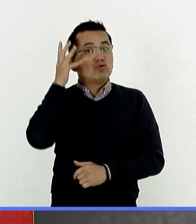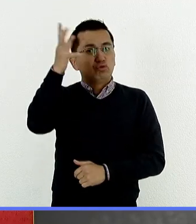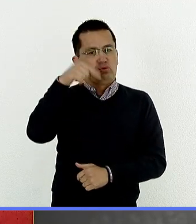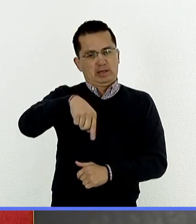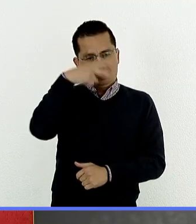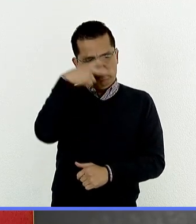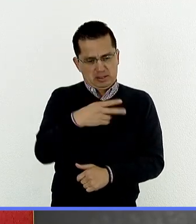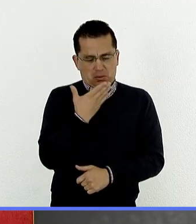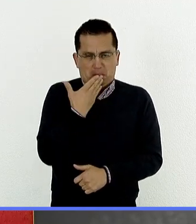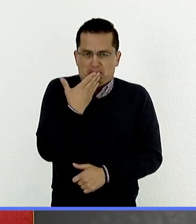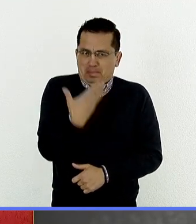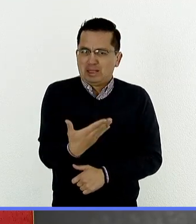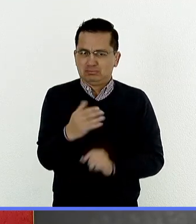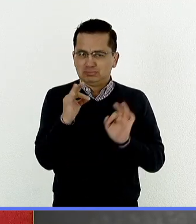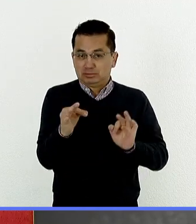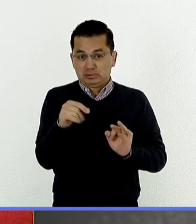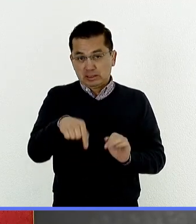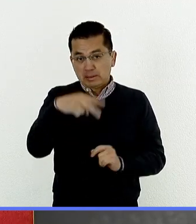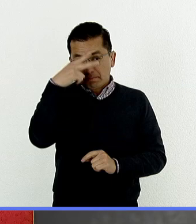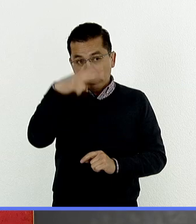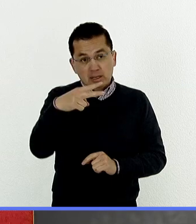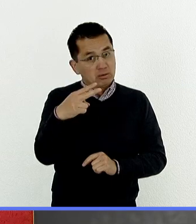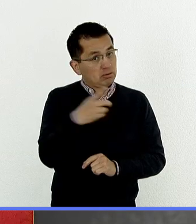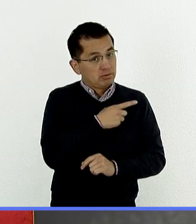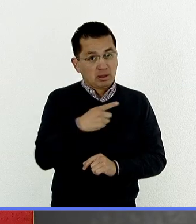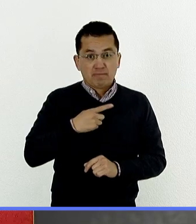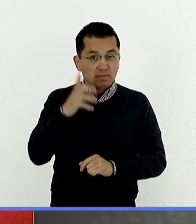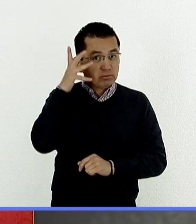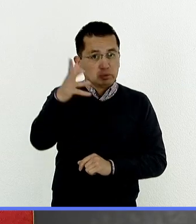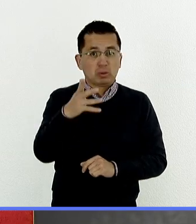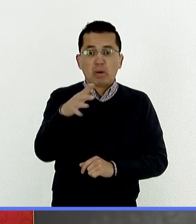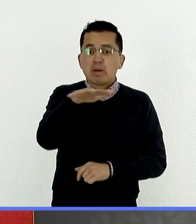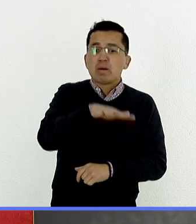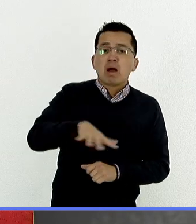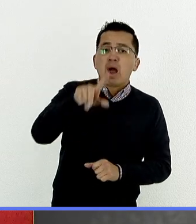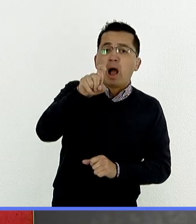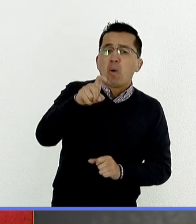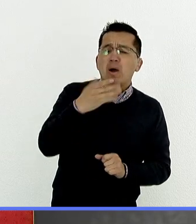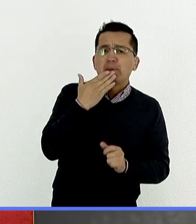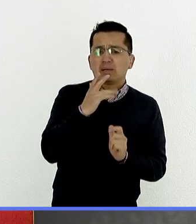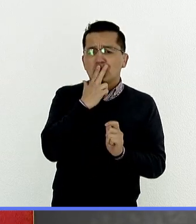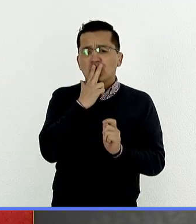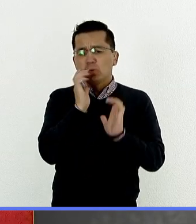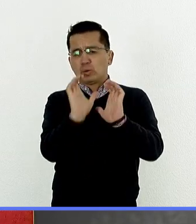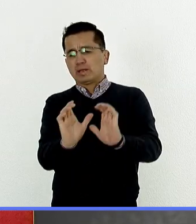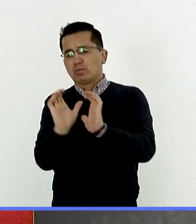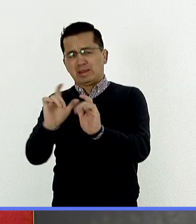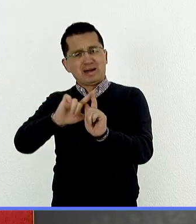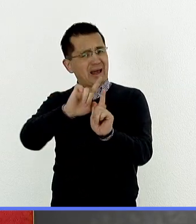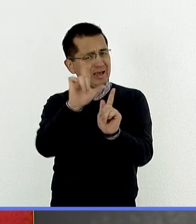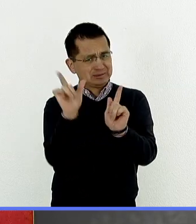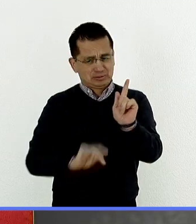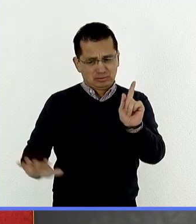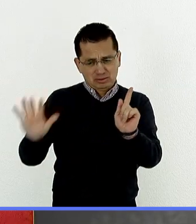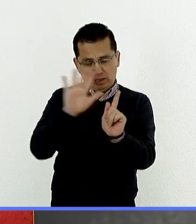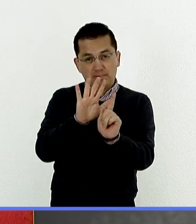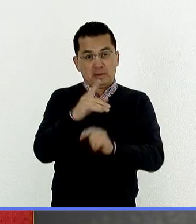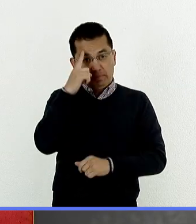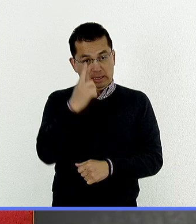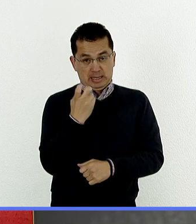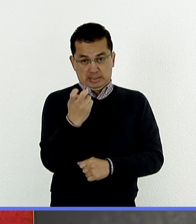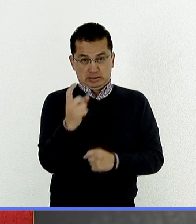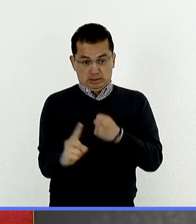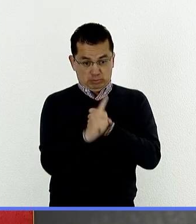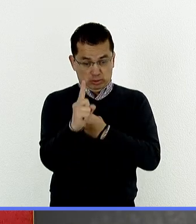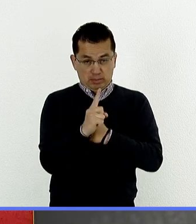correctamente las aguas nacionales que pueda ser que la crisis del agua se convierta en una oportunidad